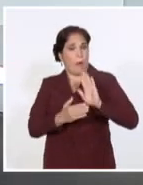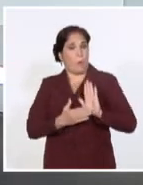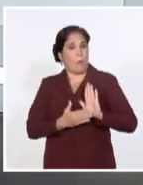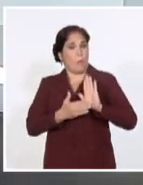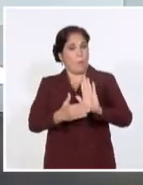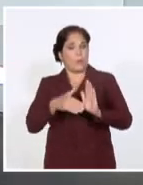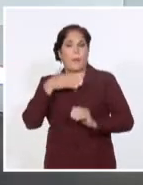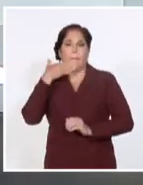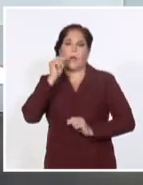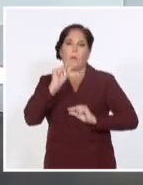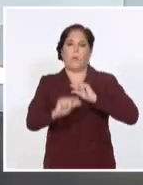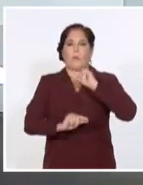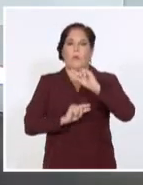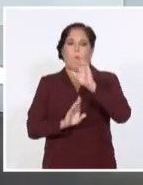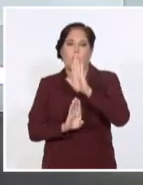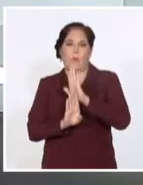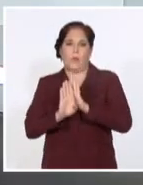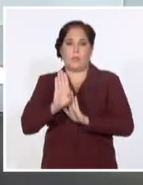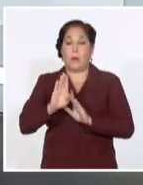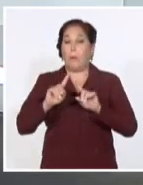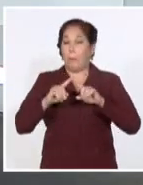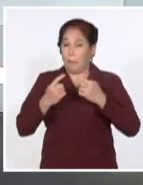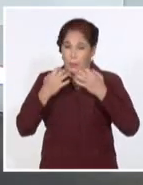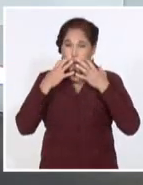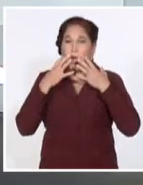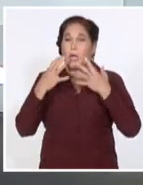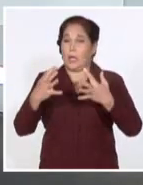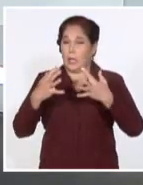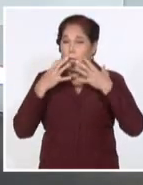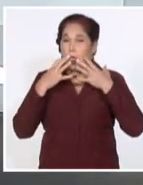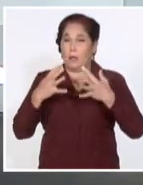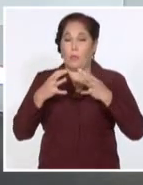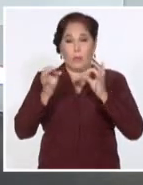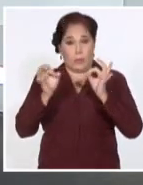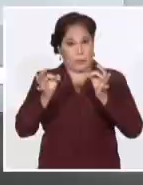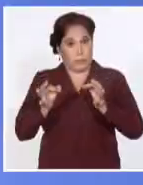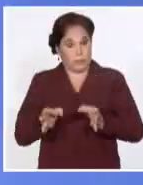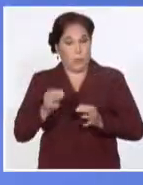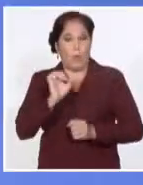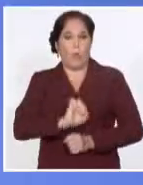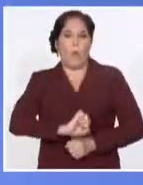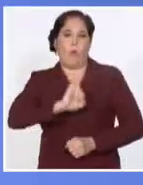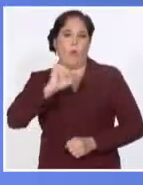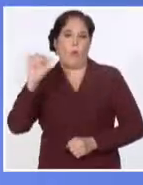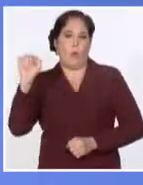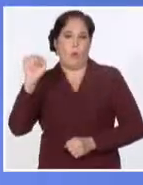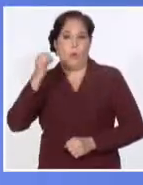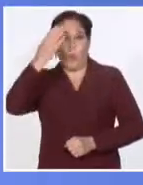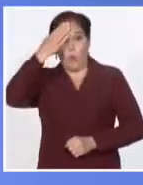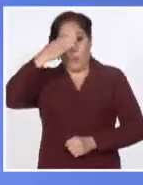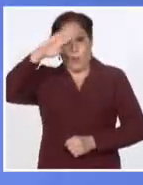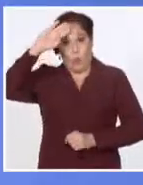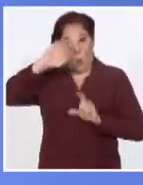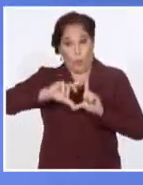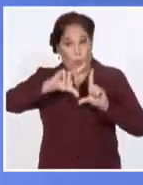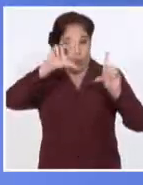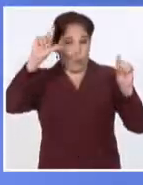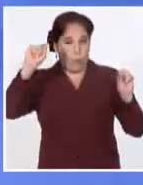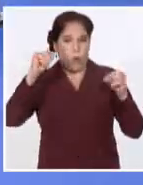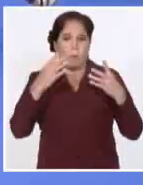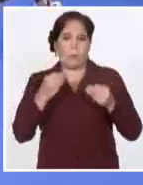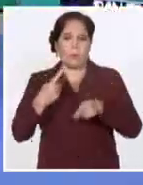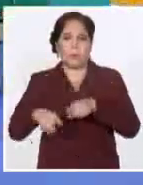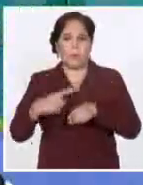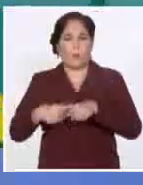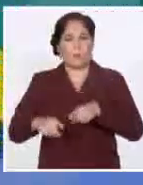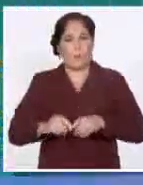mejor progresión sin embargo es indispensable valorar en su justa medida lo alcanzado Cuba supera aún a muchos países con más recursos y Por ende